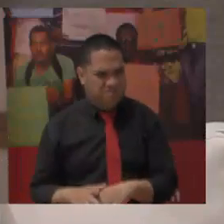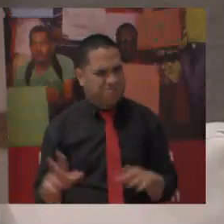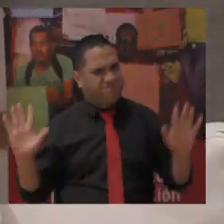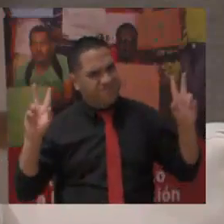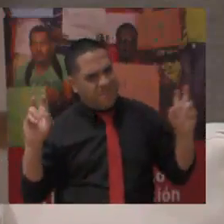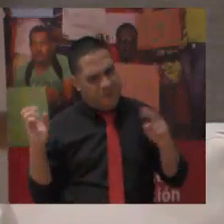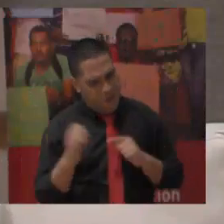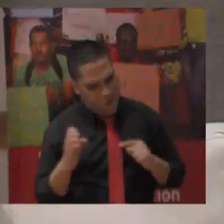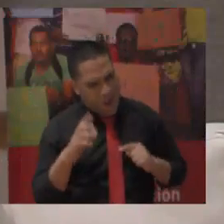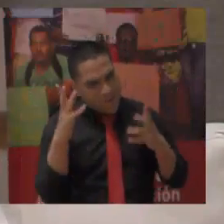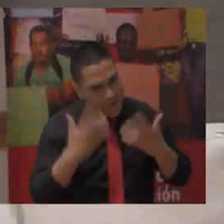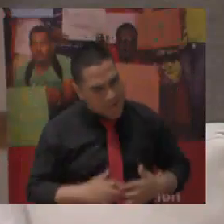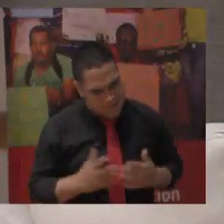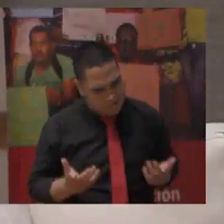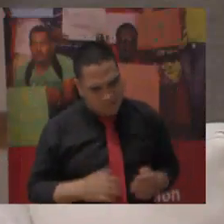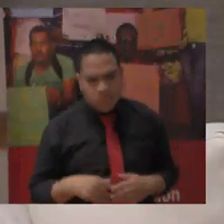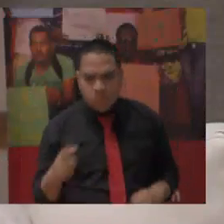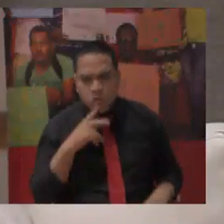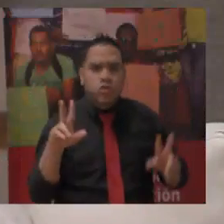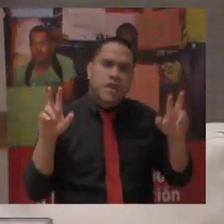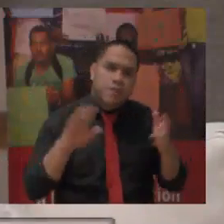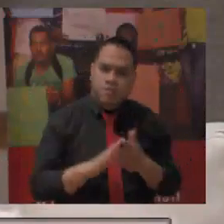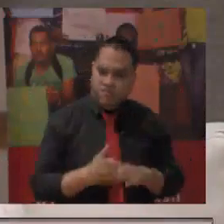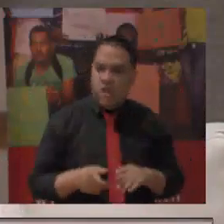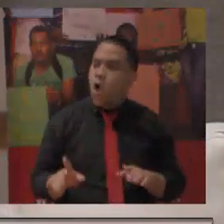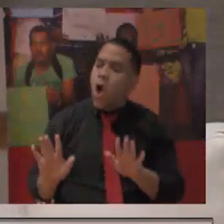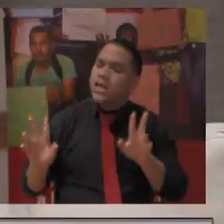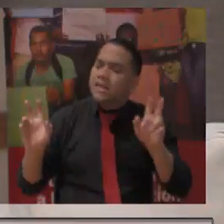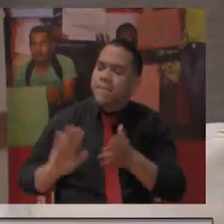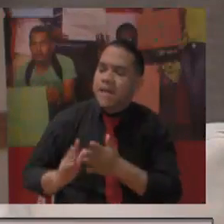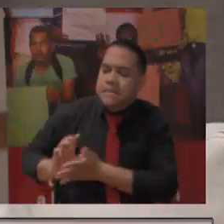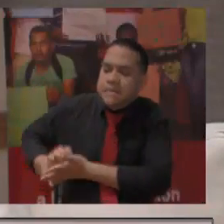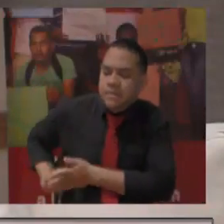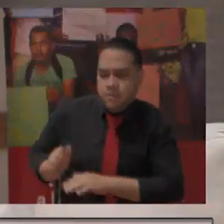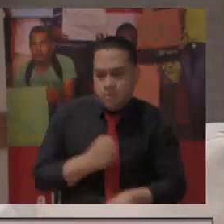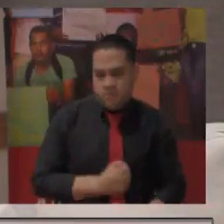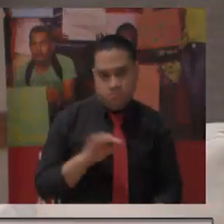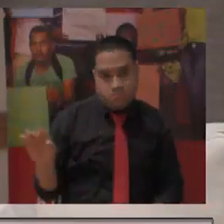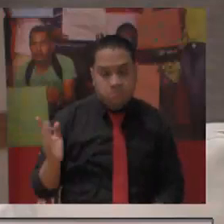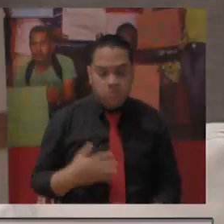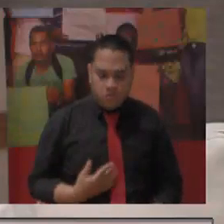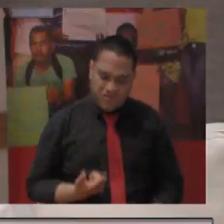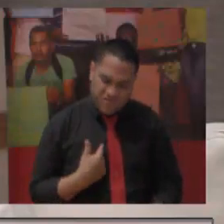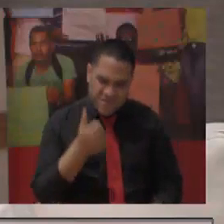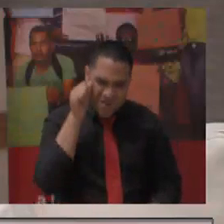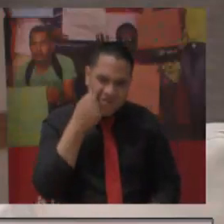Simplemente quiero leer, porque me lo encontré anoche cuando estaba pensando un poco